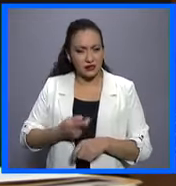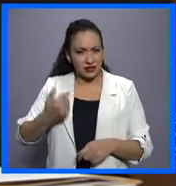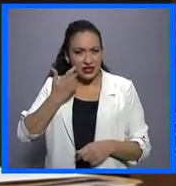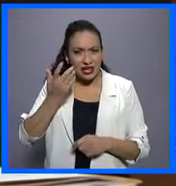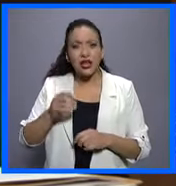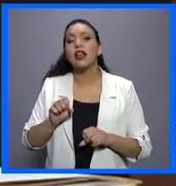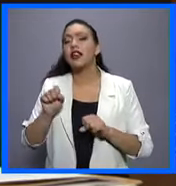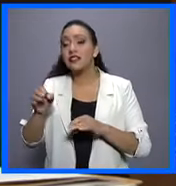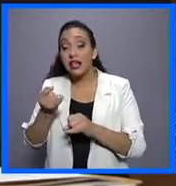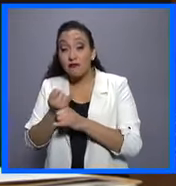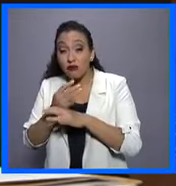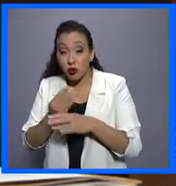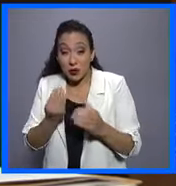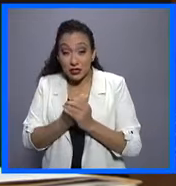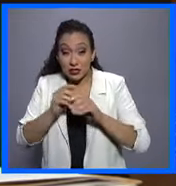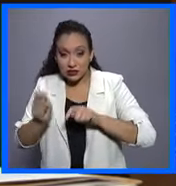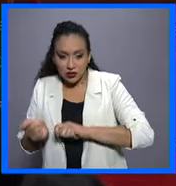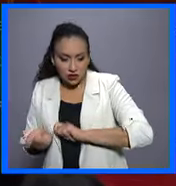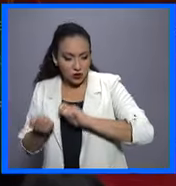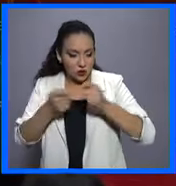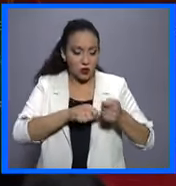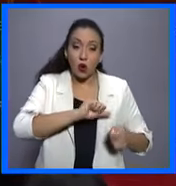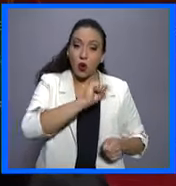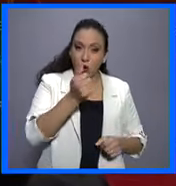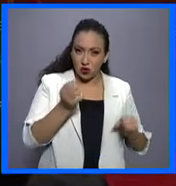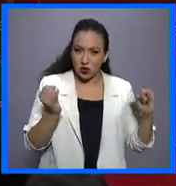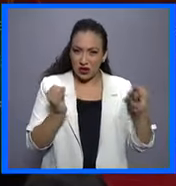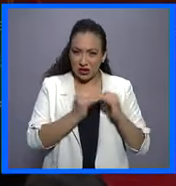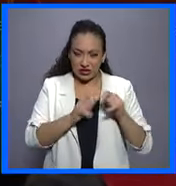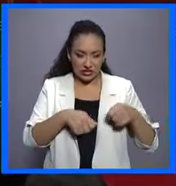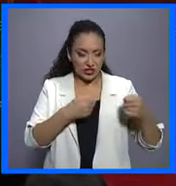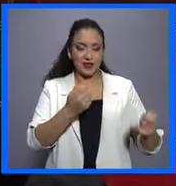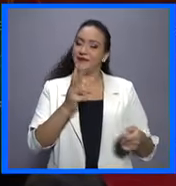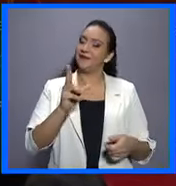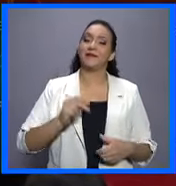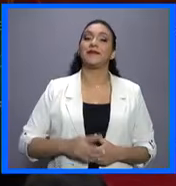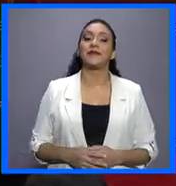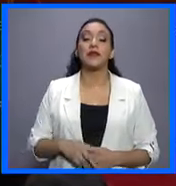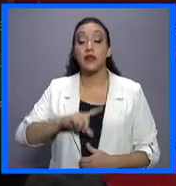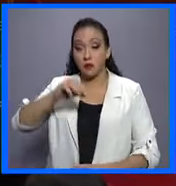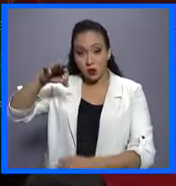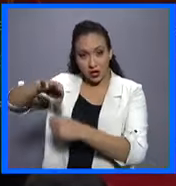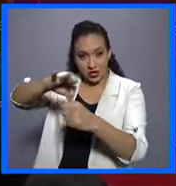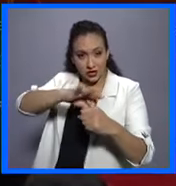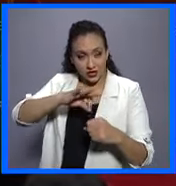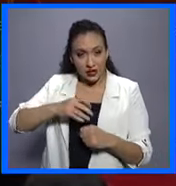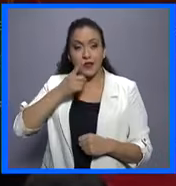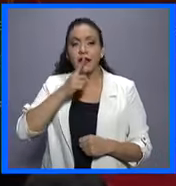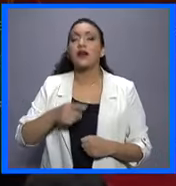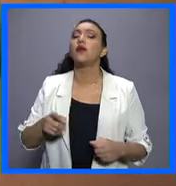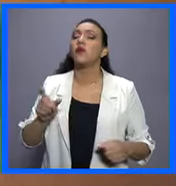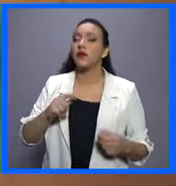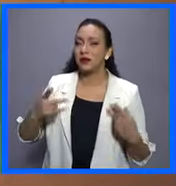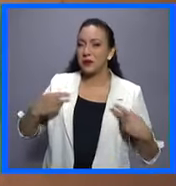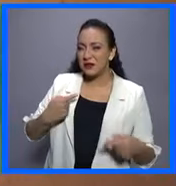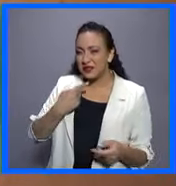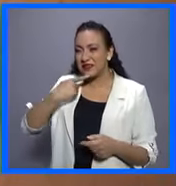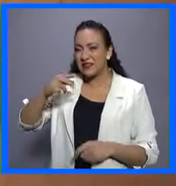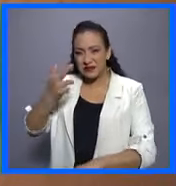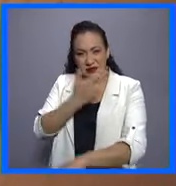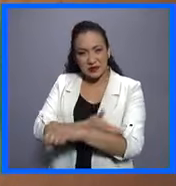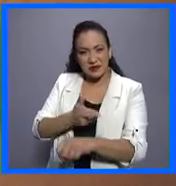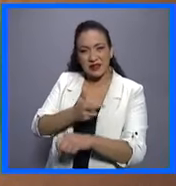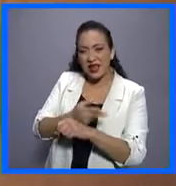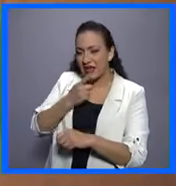otras fiscalías rompe esta idea. Por mayoría de votos, determinó que el recurso de reclamación no procede